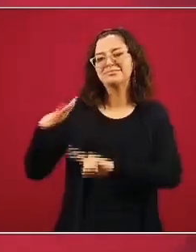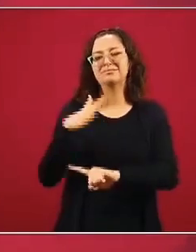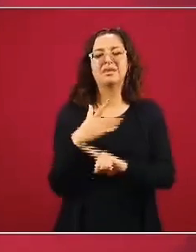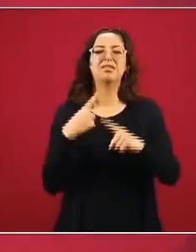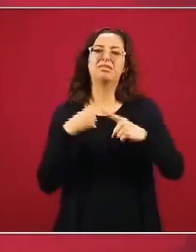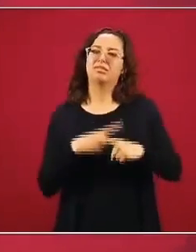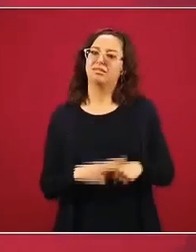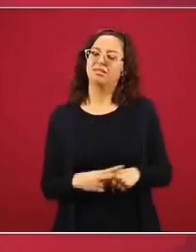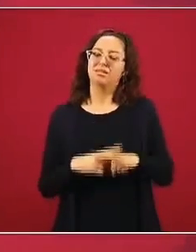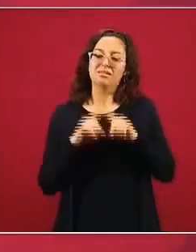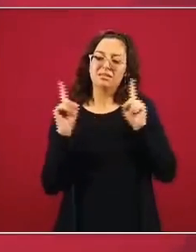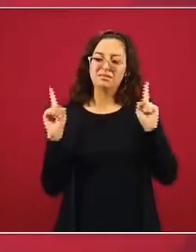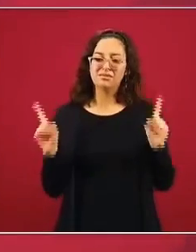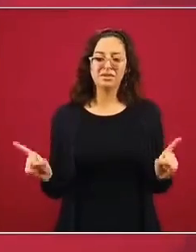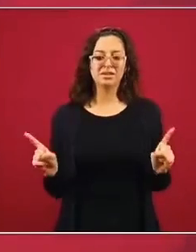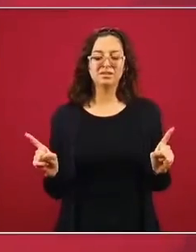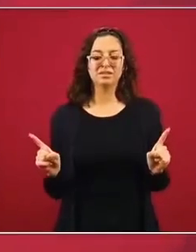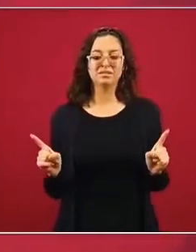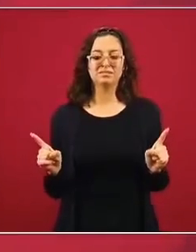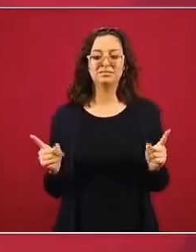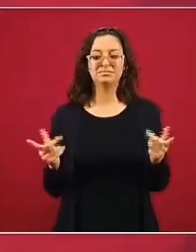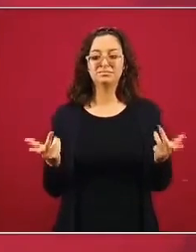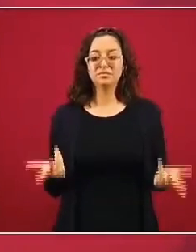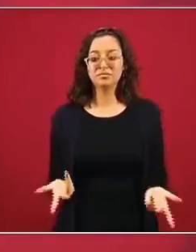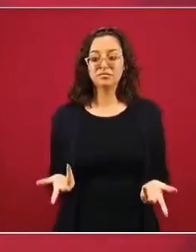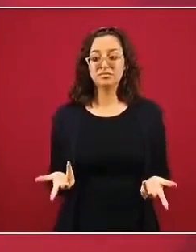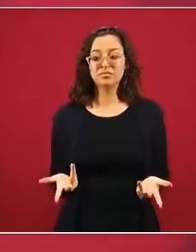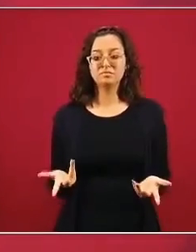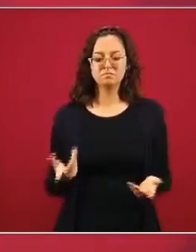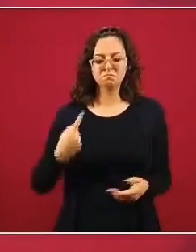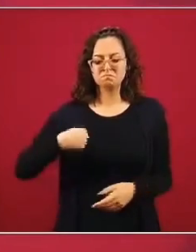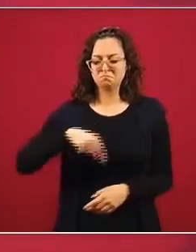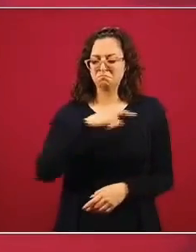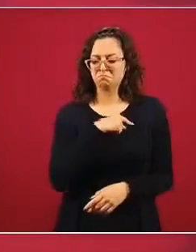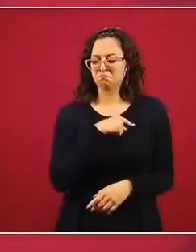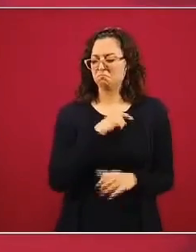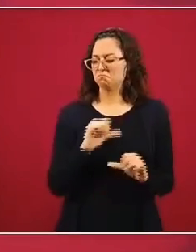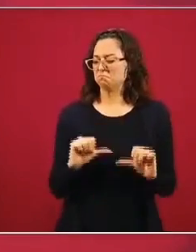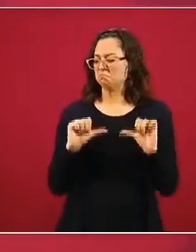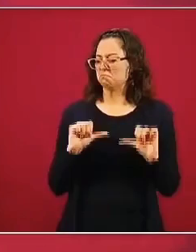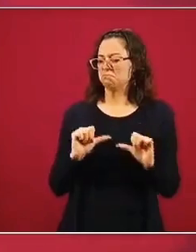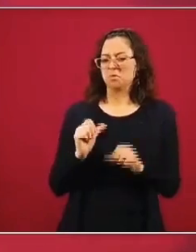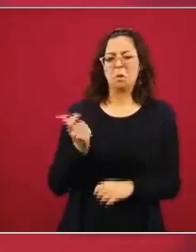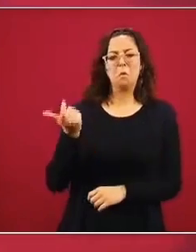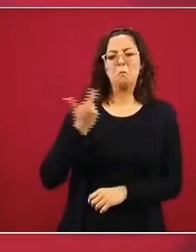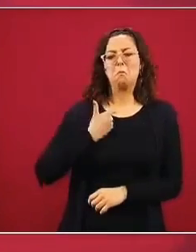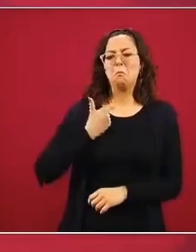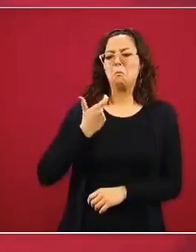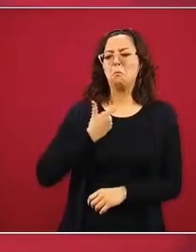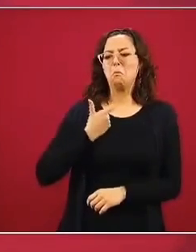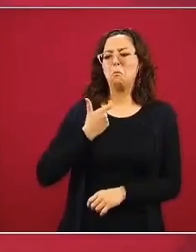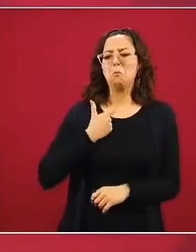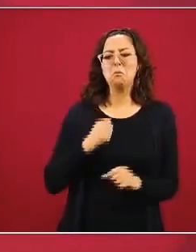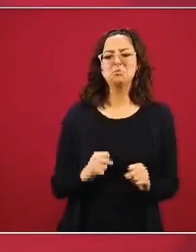distintas. Nosotros tenemos garantizado nuestro sueldo y